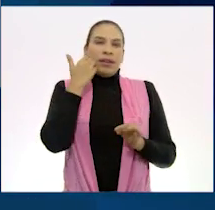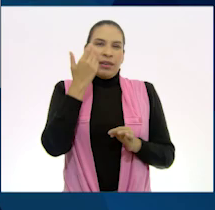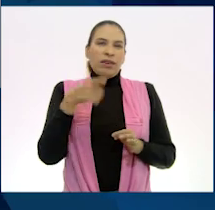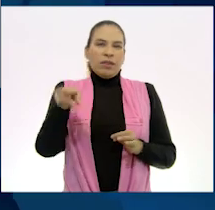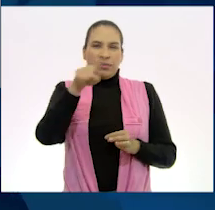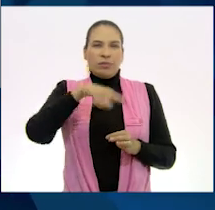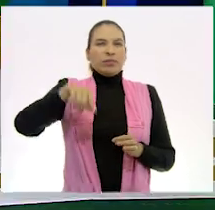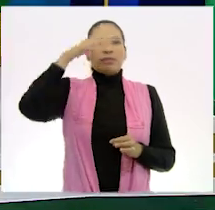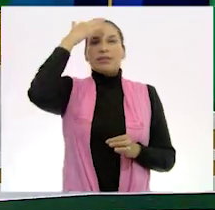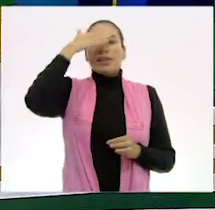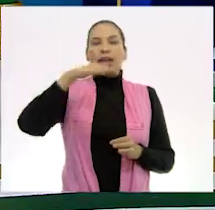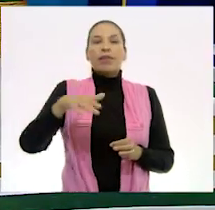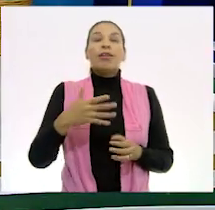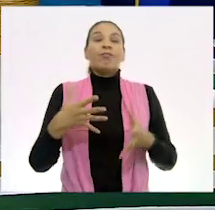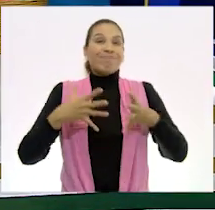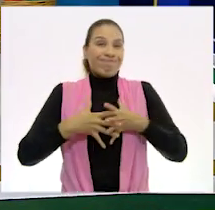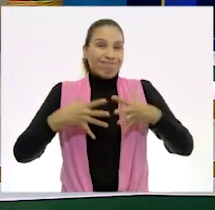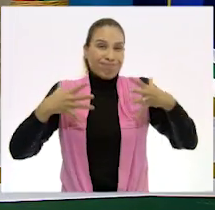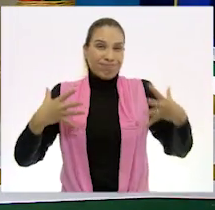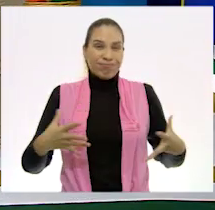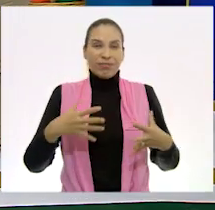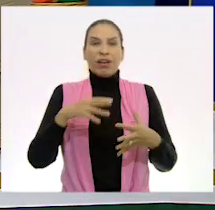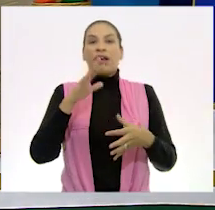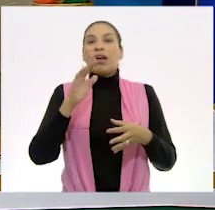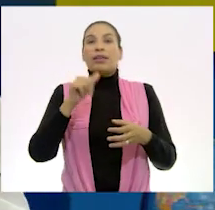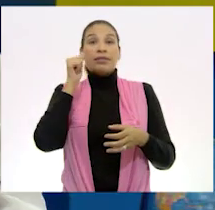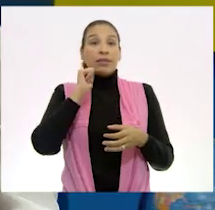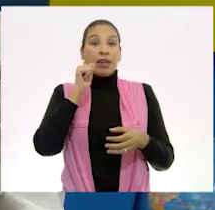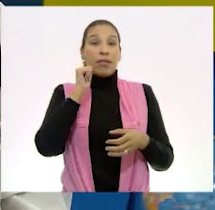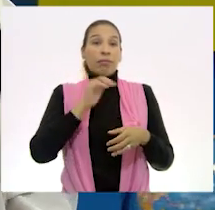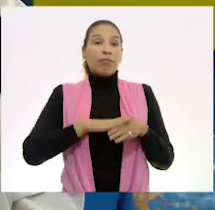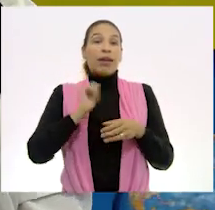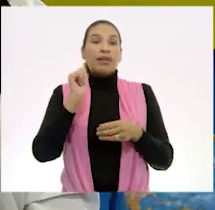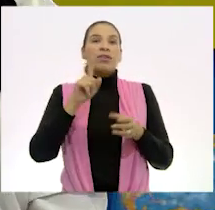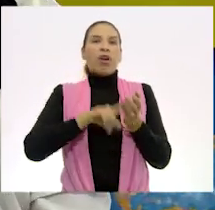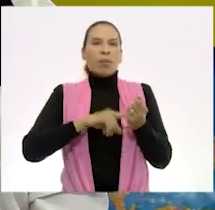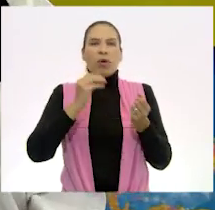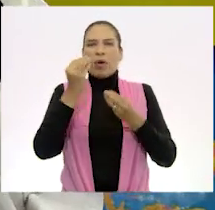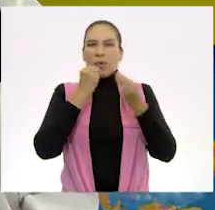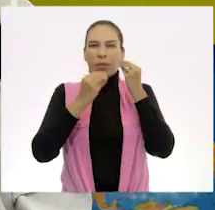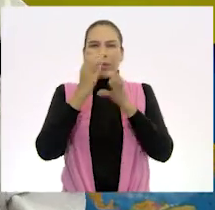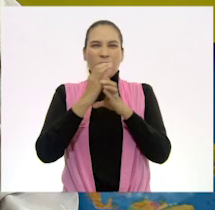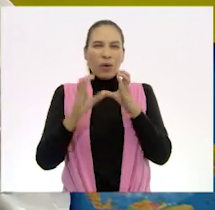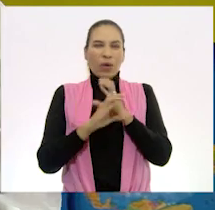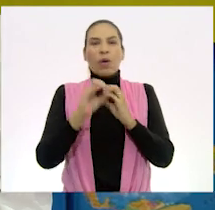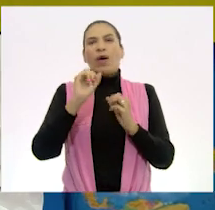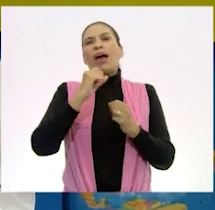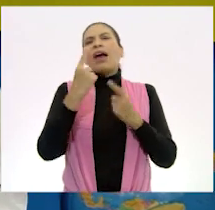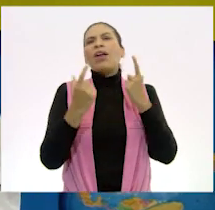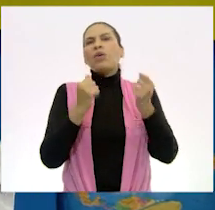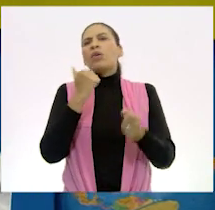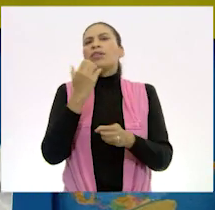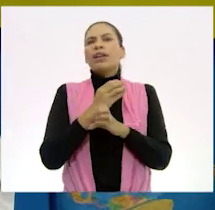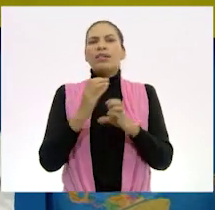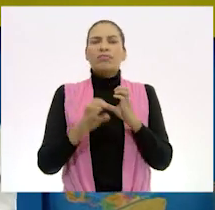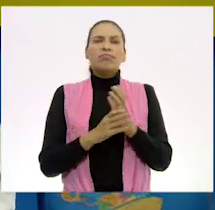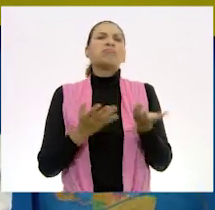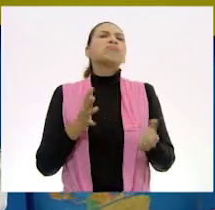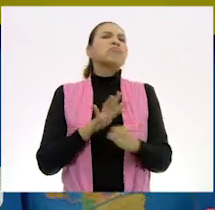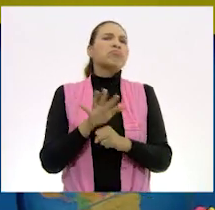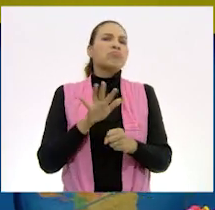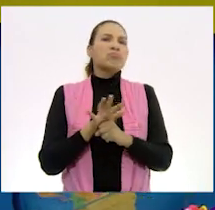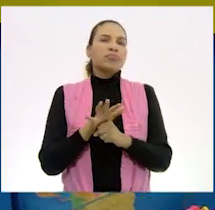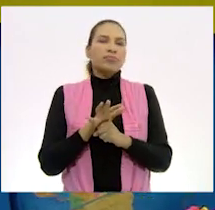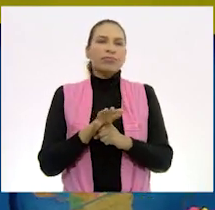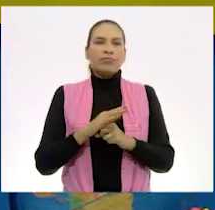hacerte saber es que la obesidad no siempre es por el exceso calórico. También hay otros factores como son